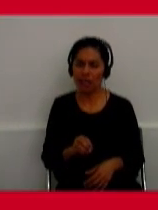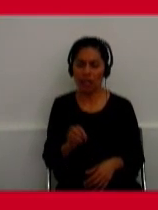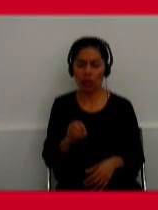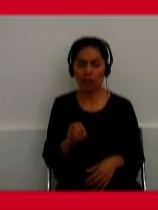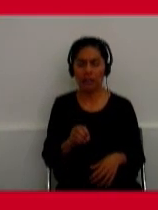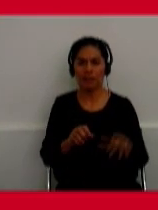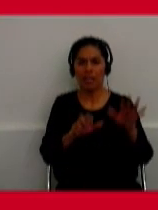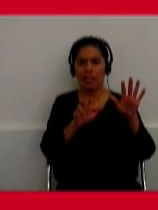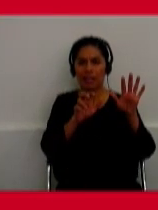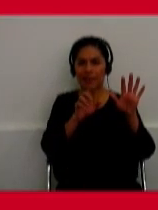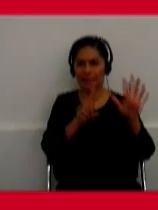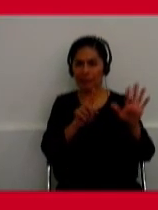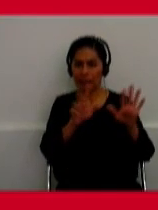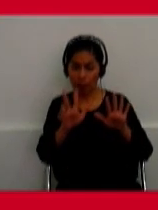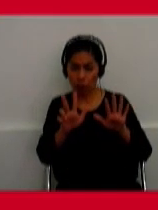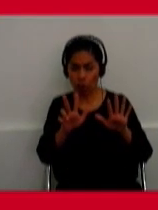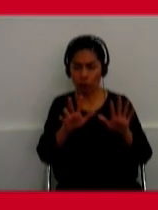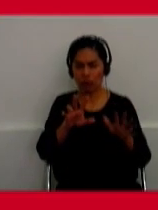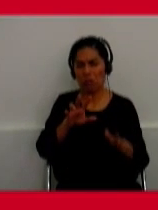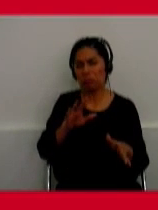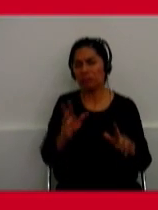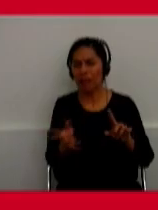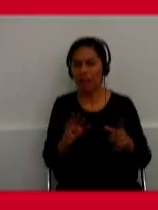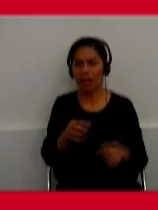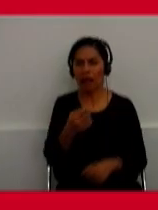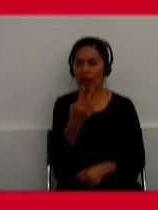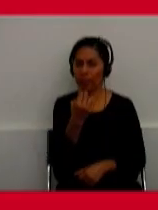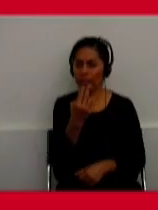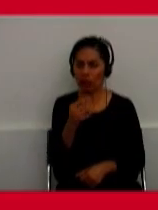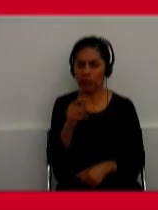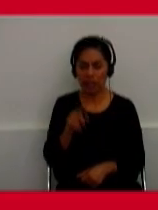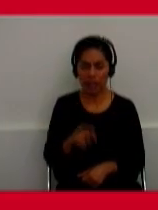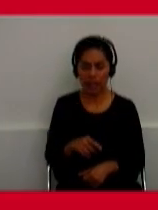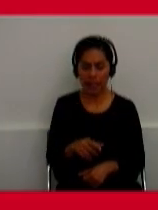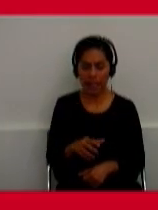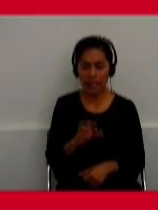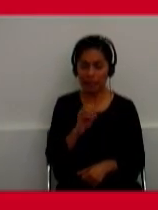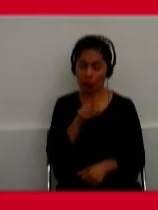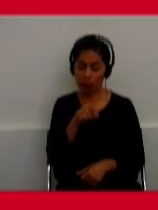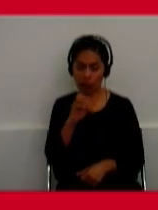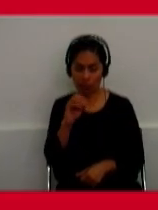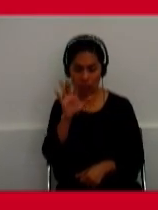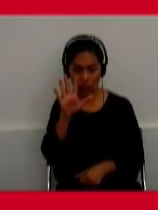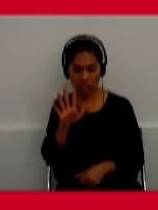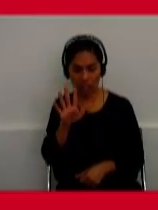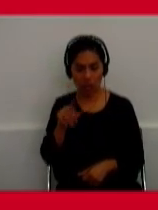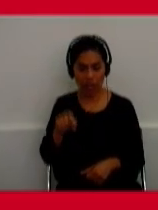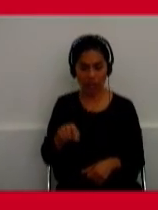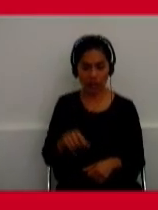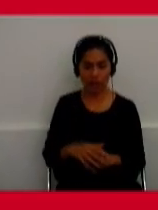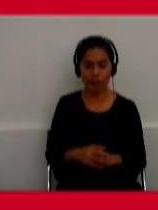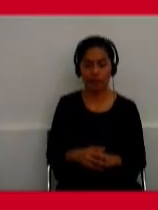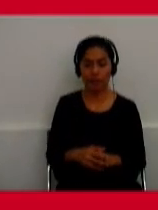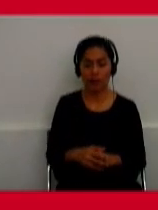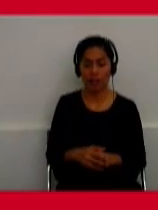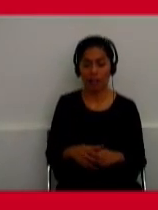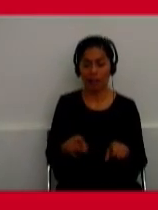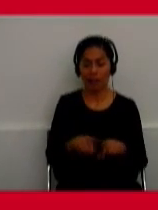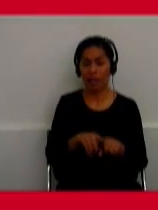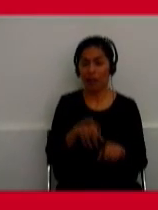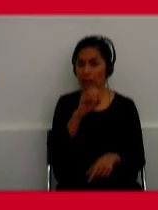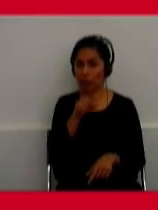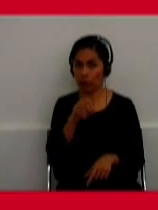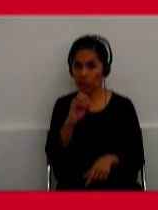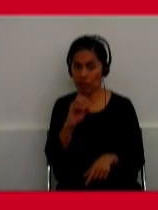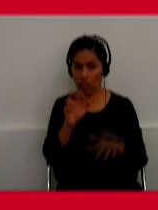dilución 12, el área unitaria 0.05 para determinar el espesador, también un factor de diseño 0.08. Estos